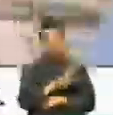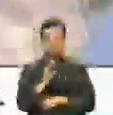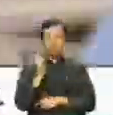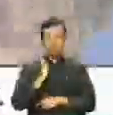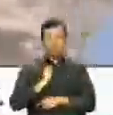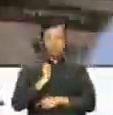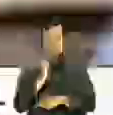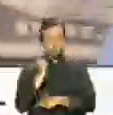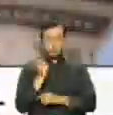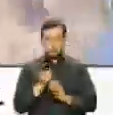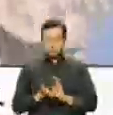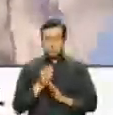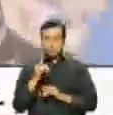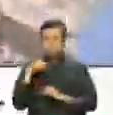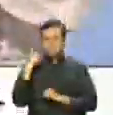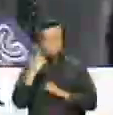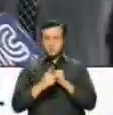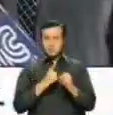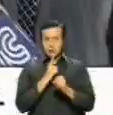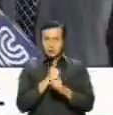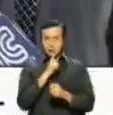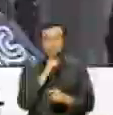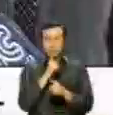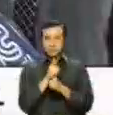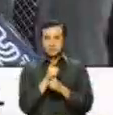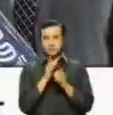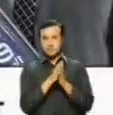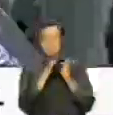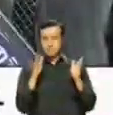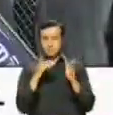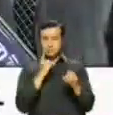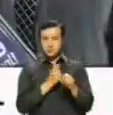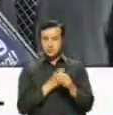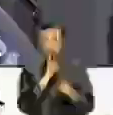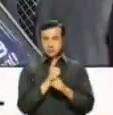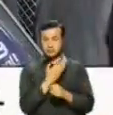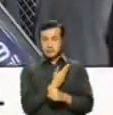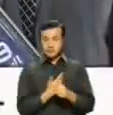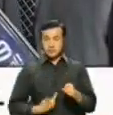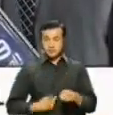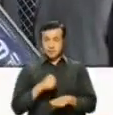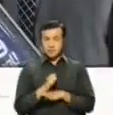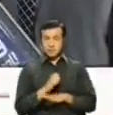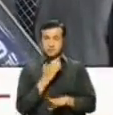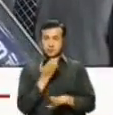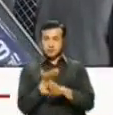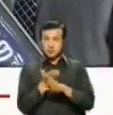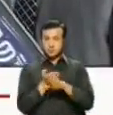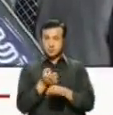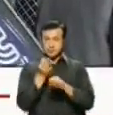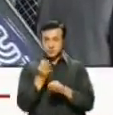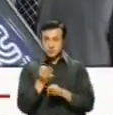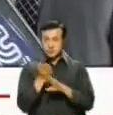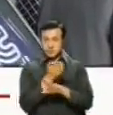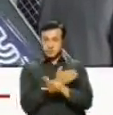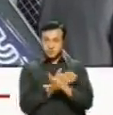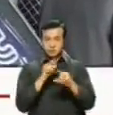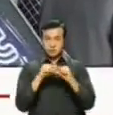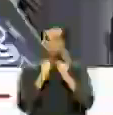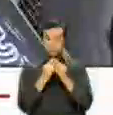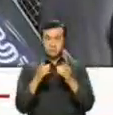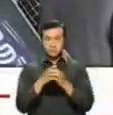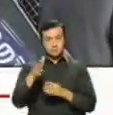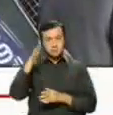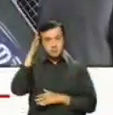de los maestros a partir del próximo año. Hay un ofrecimiento muy concreto del presidente de la República cuando recibió al gremio organizado